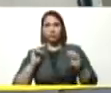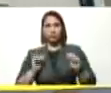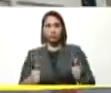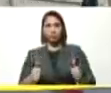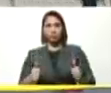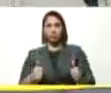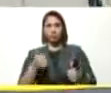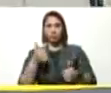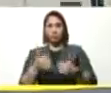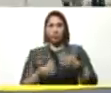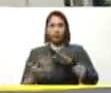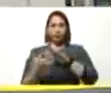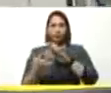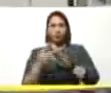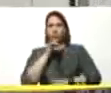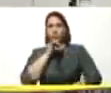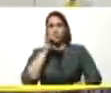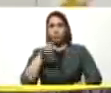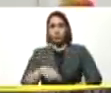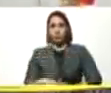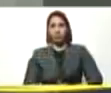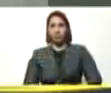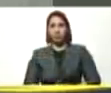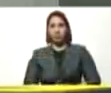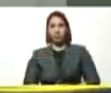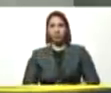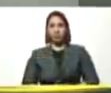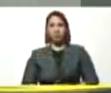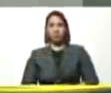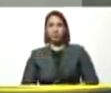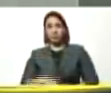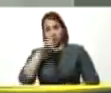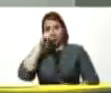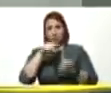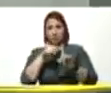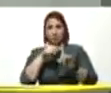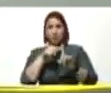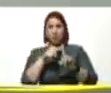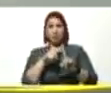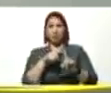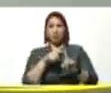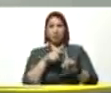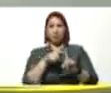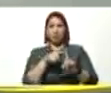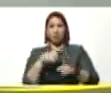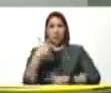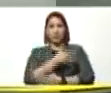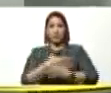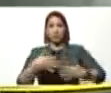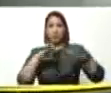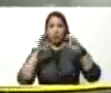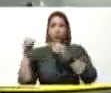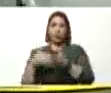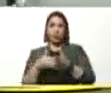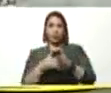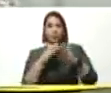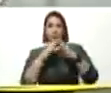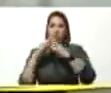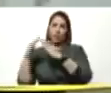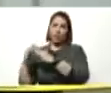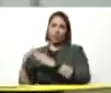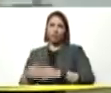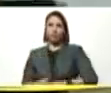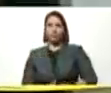este pase informando además que estamos en el marco del hito de las 3.900.000 viviendas